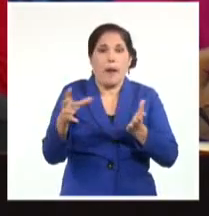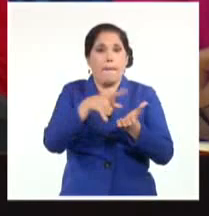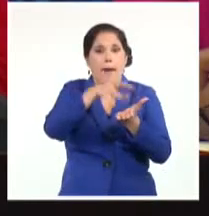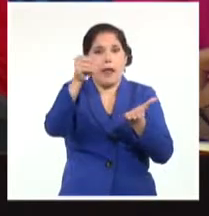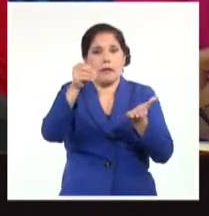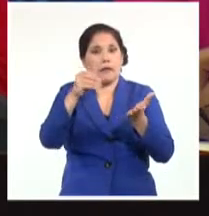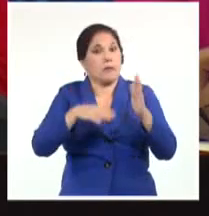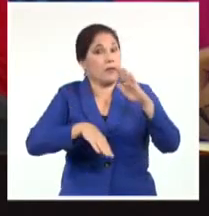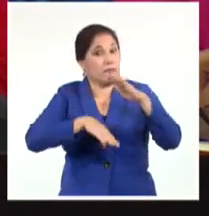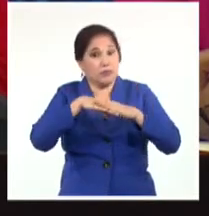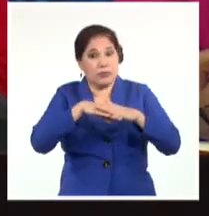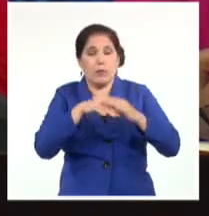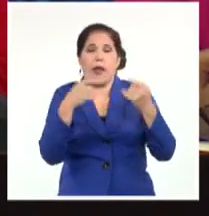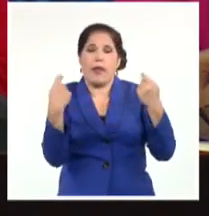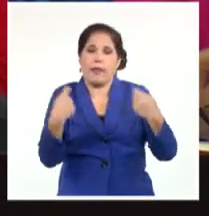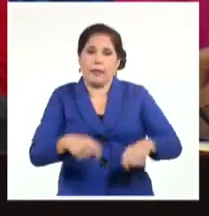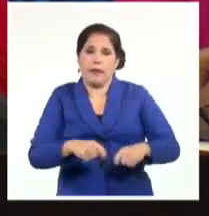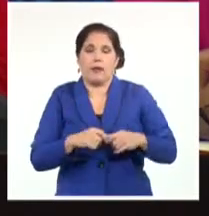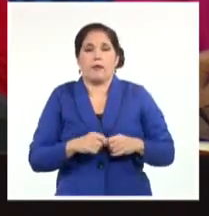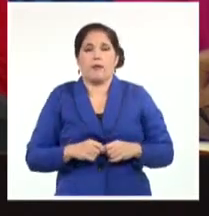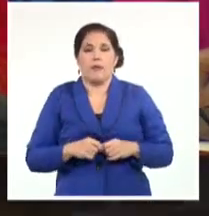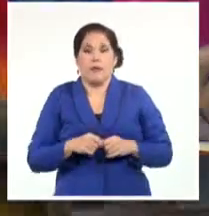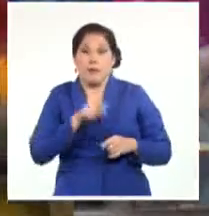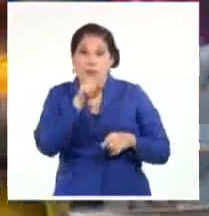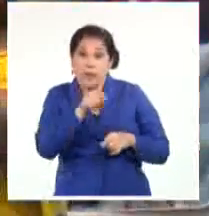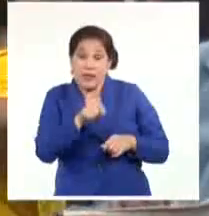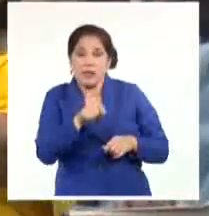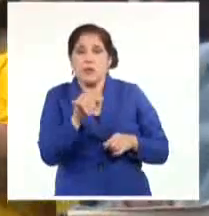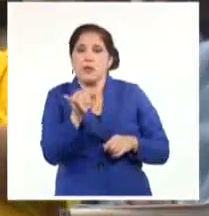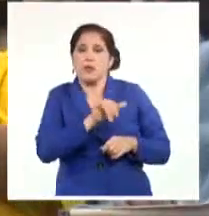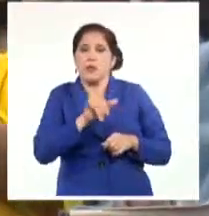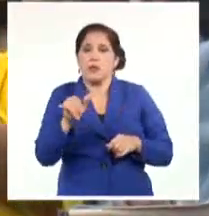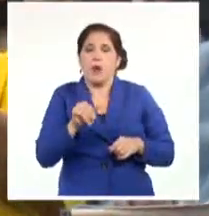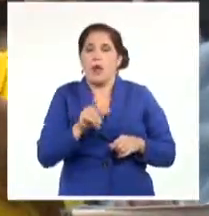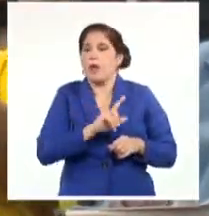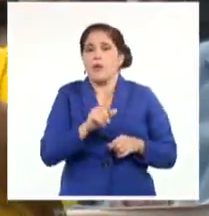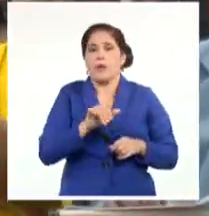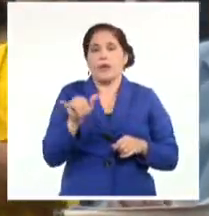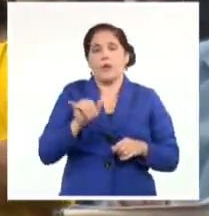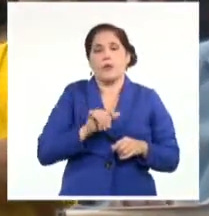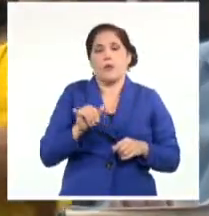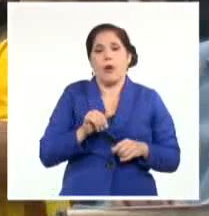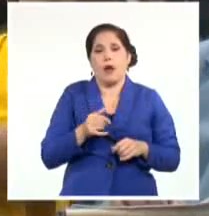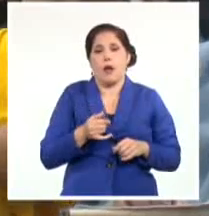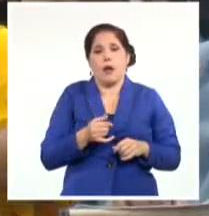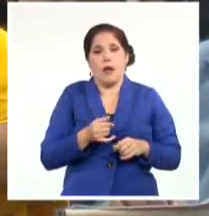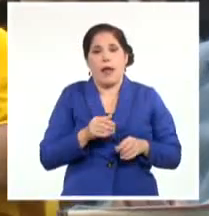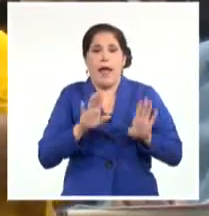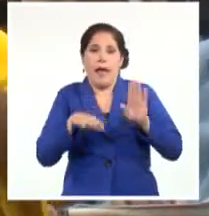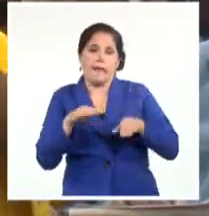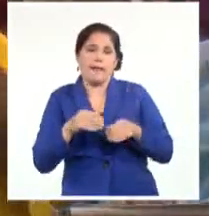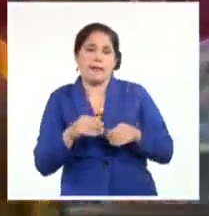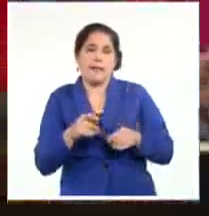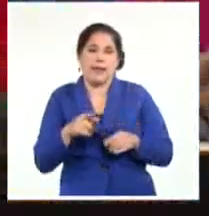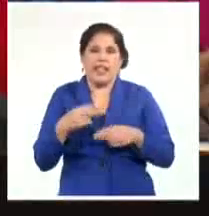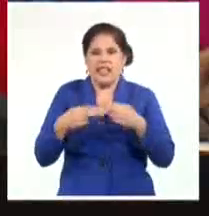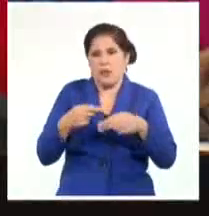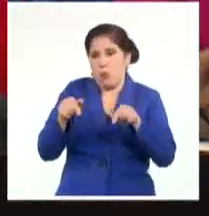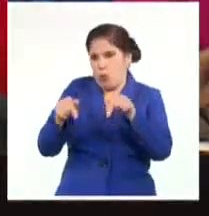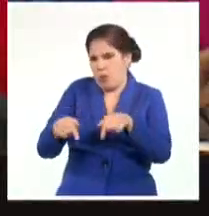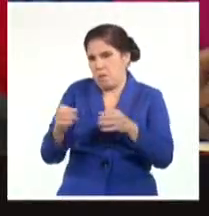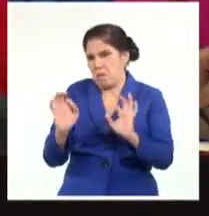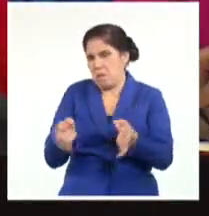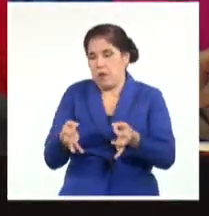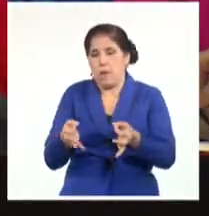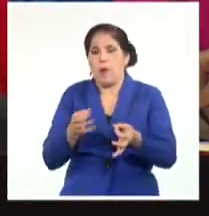de esa plantilla, porque eso es lo que va a prever que no sucedan las desagradables cosas que hoy estamos viendo por